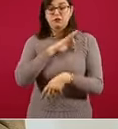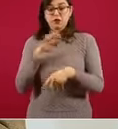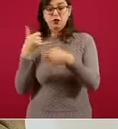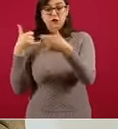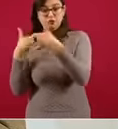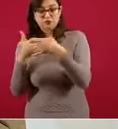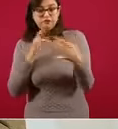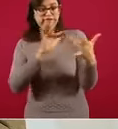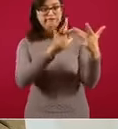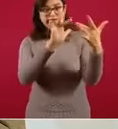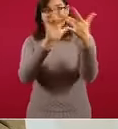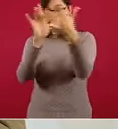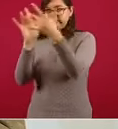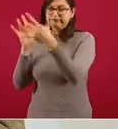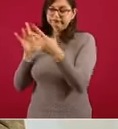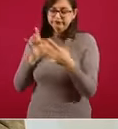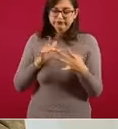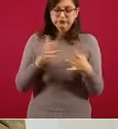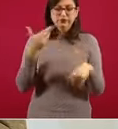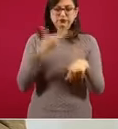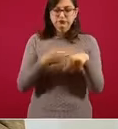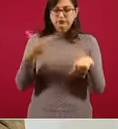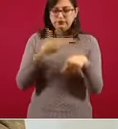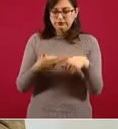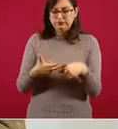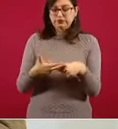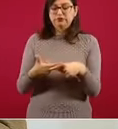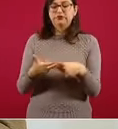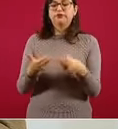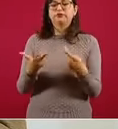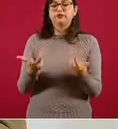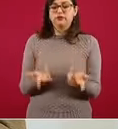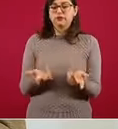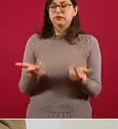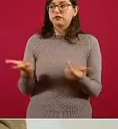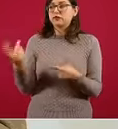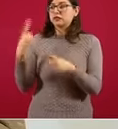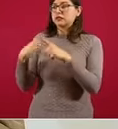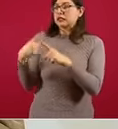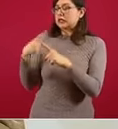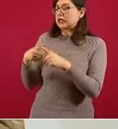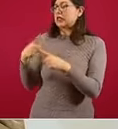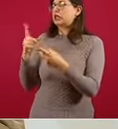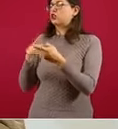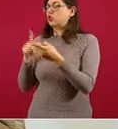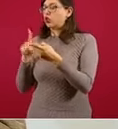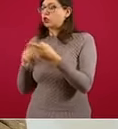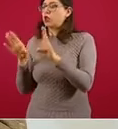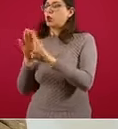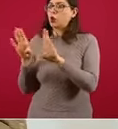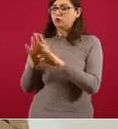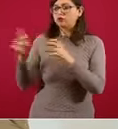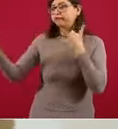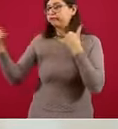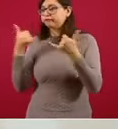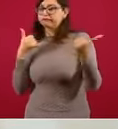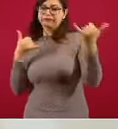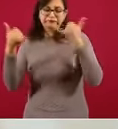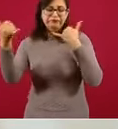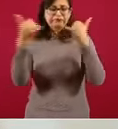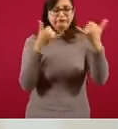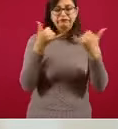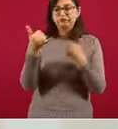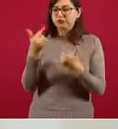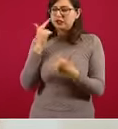sea a esta regulación que está llegando de llamadas del 911 que llegan de domicilios, para identificar